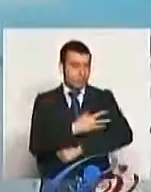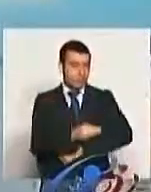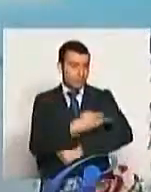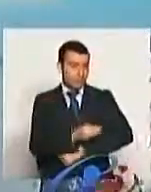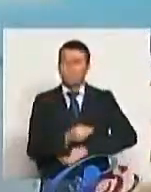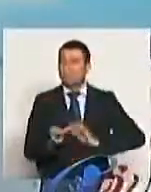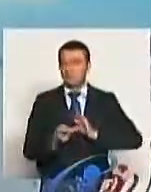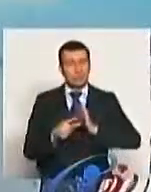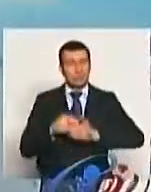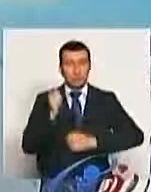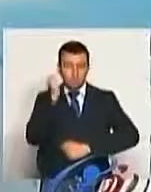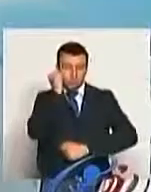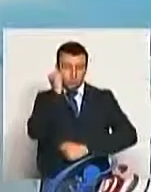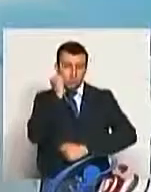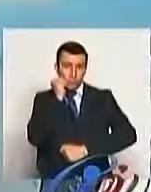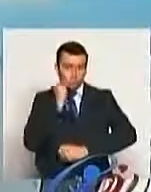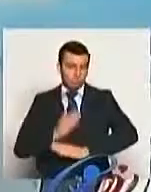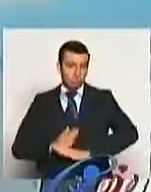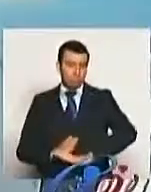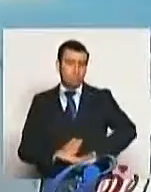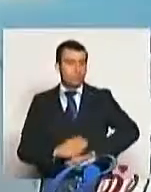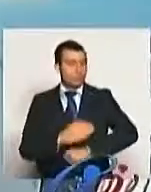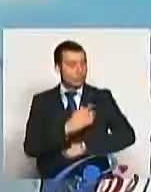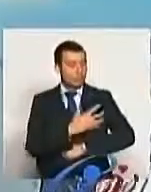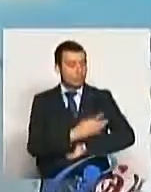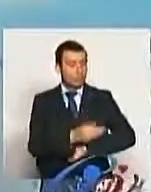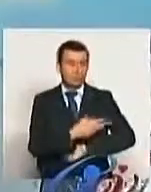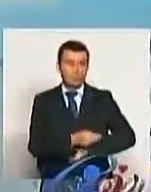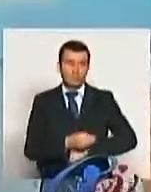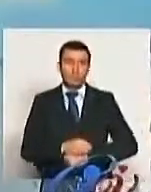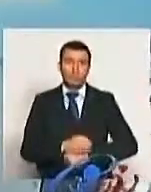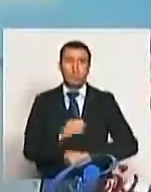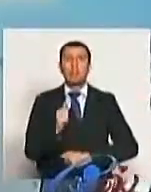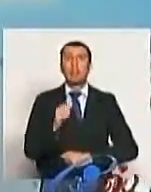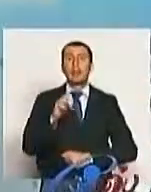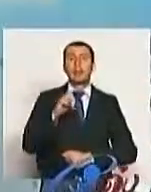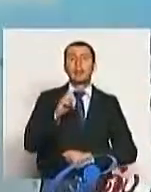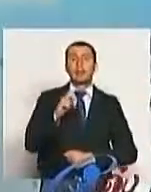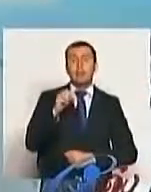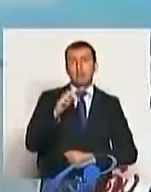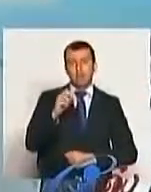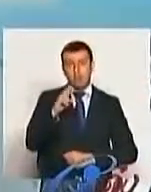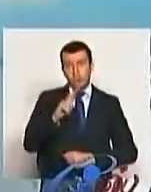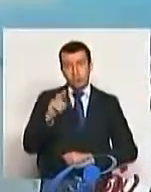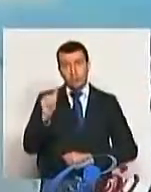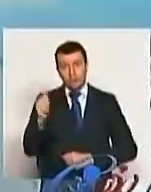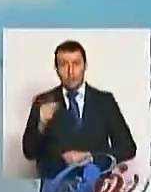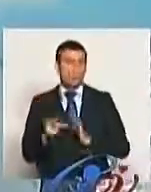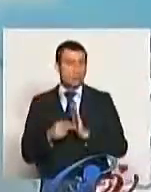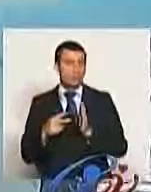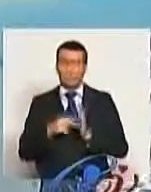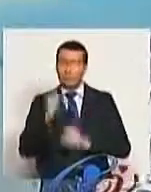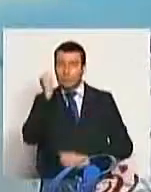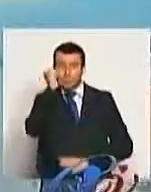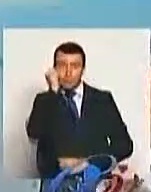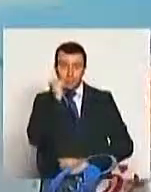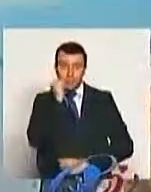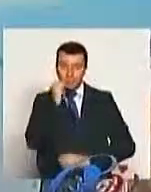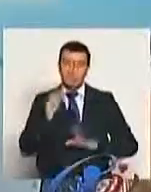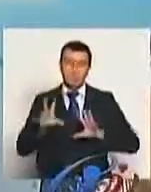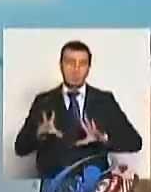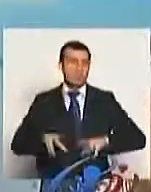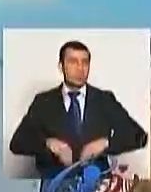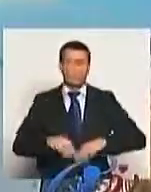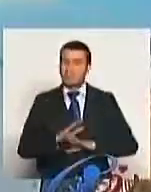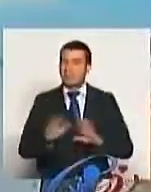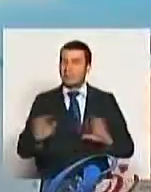en el momento que haya amenorrea no hay ovulación. Amenorrea es no menstruación. Amenorrea es la ausencia de menstruación en un tiempo determinado. Y si